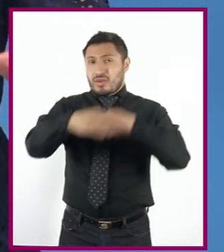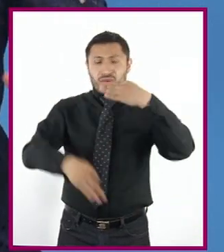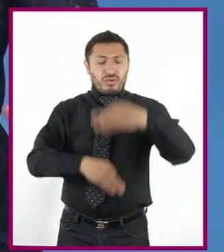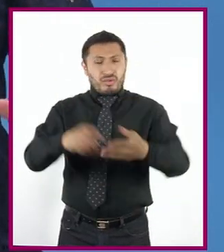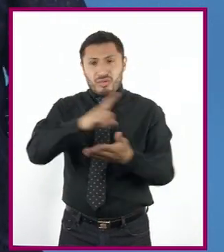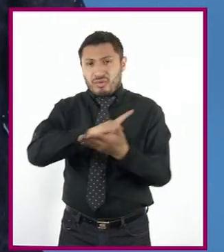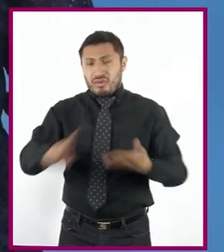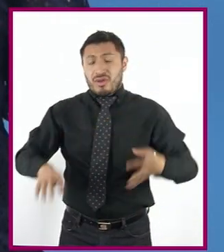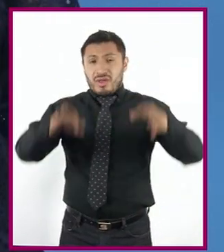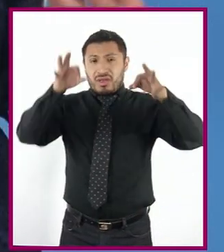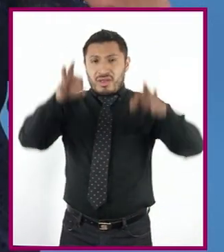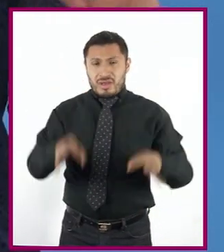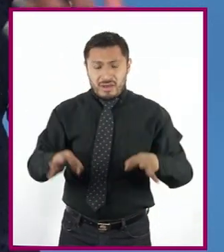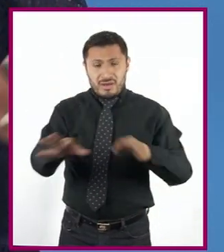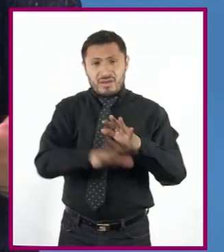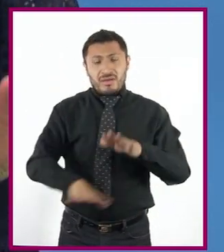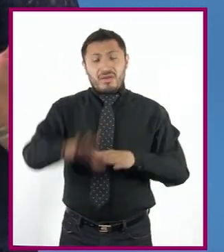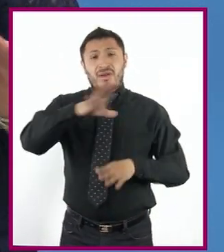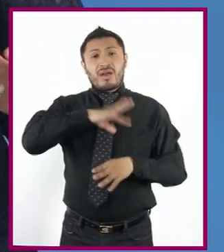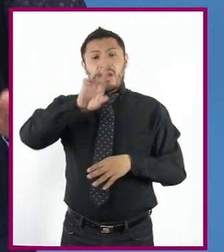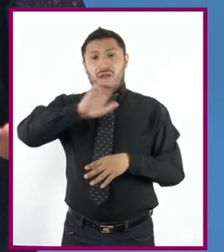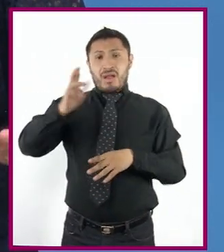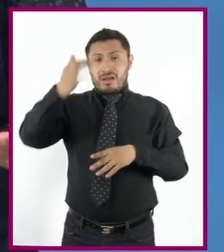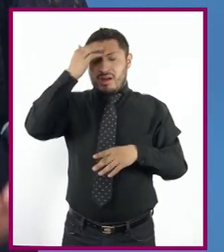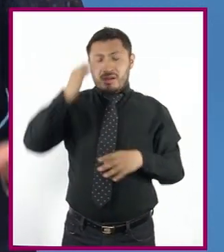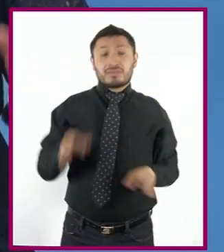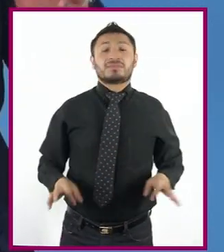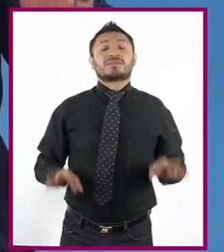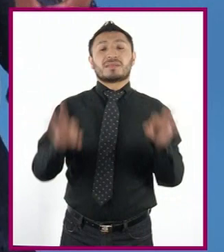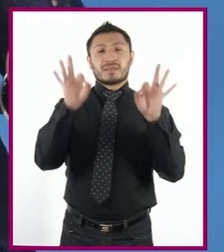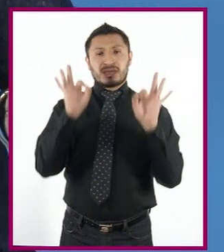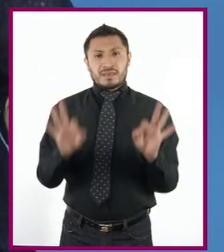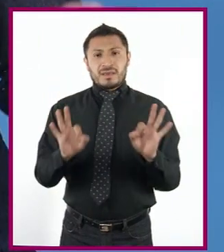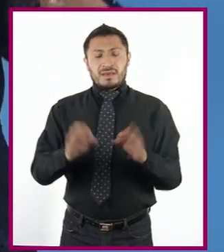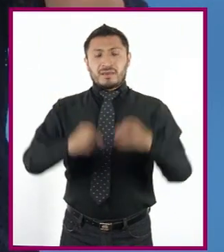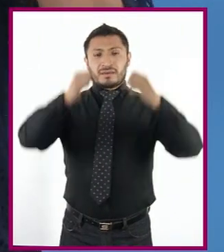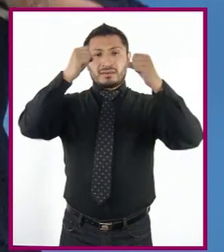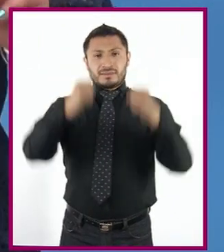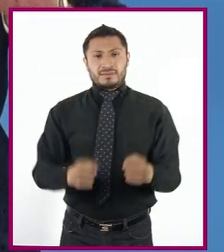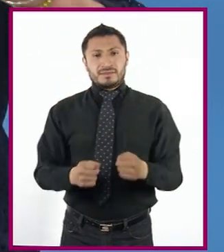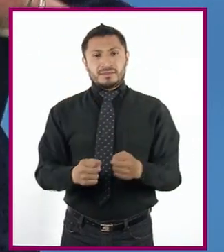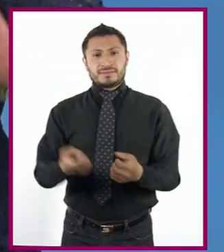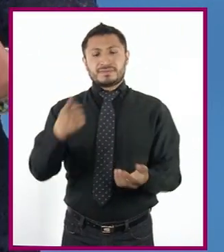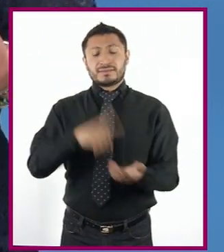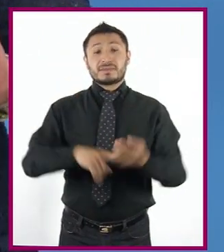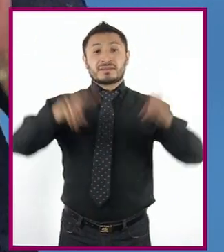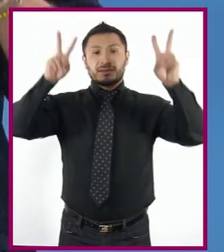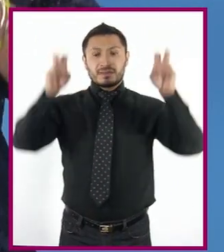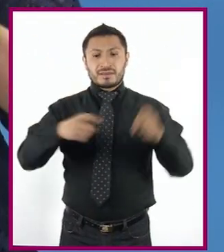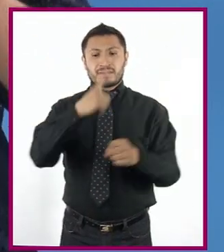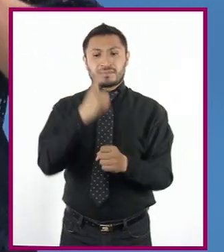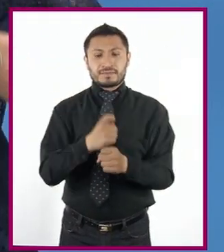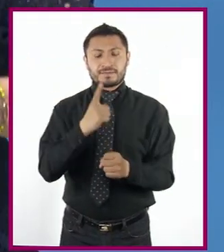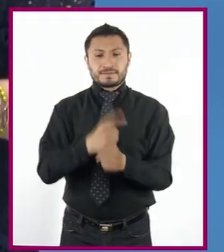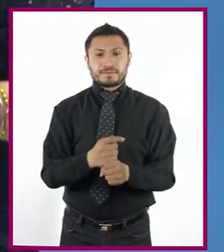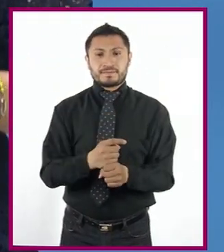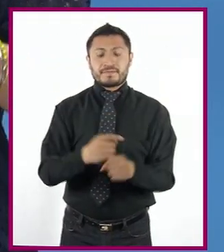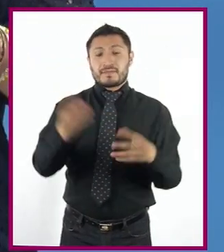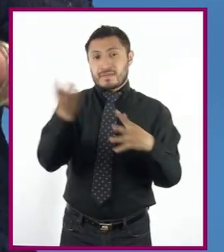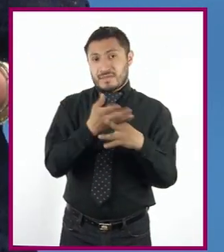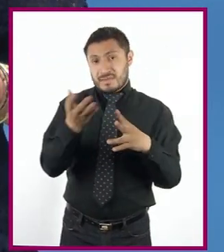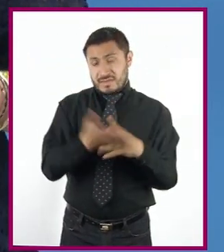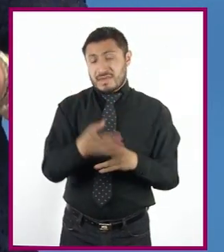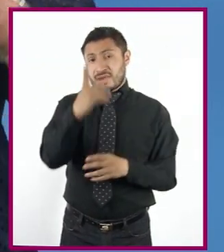derechos fundamentales están reconocidos plenamente, garantizados en el título primero, capítulo